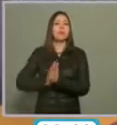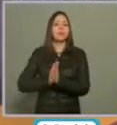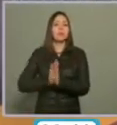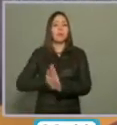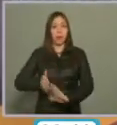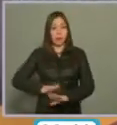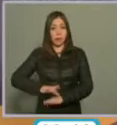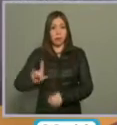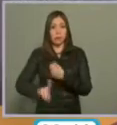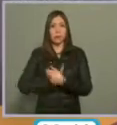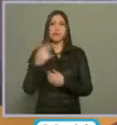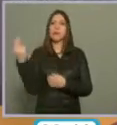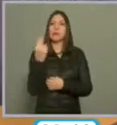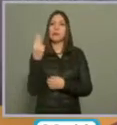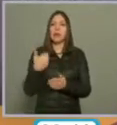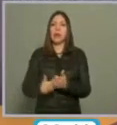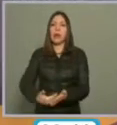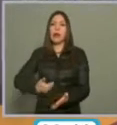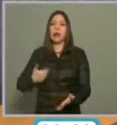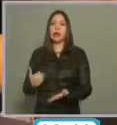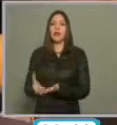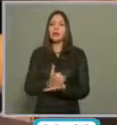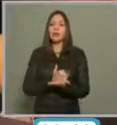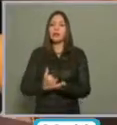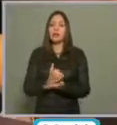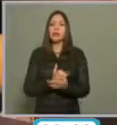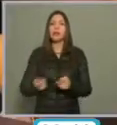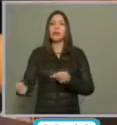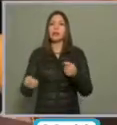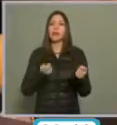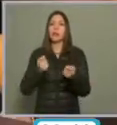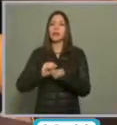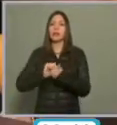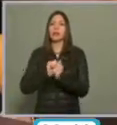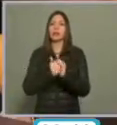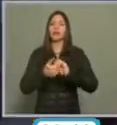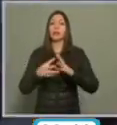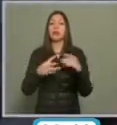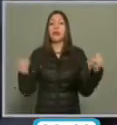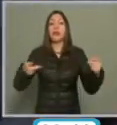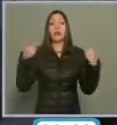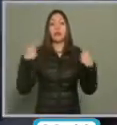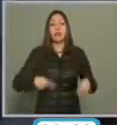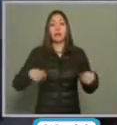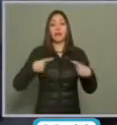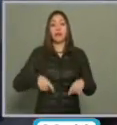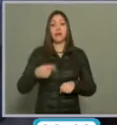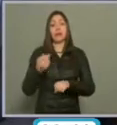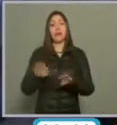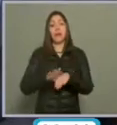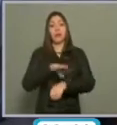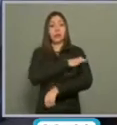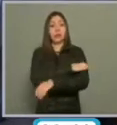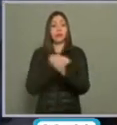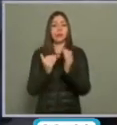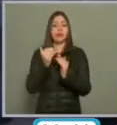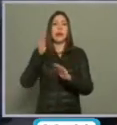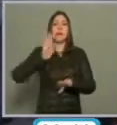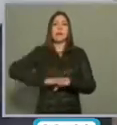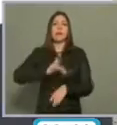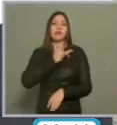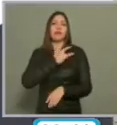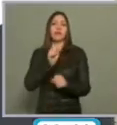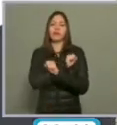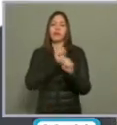riesgo cardiovascular muy importante. Sí. Entonces, obviamente las personas hipertensas son las que más se infartan o de las que más se infartan o